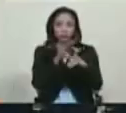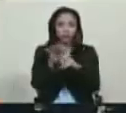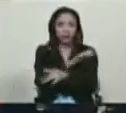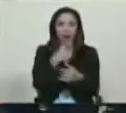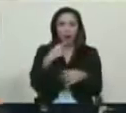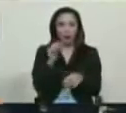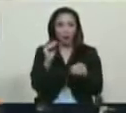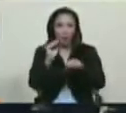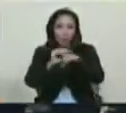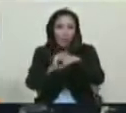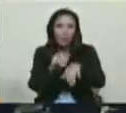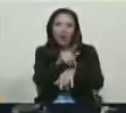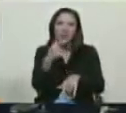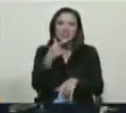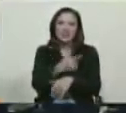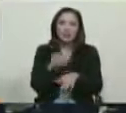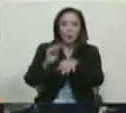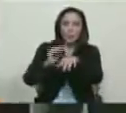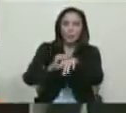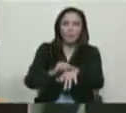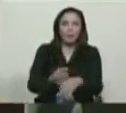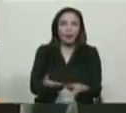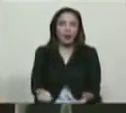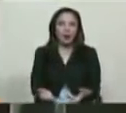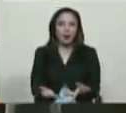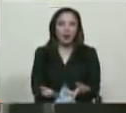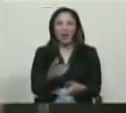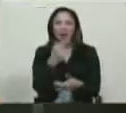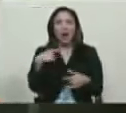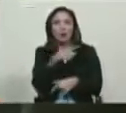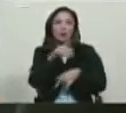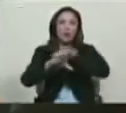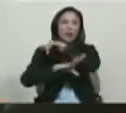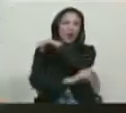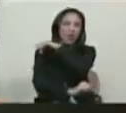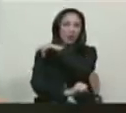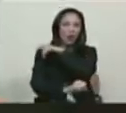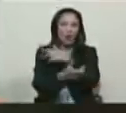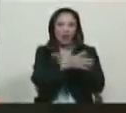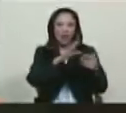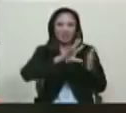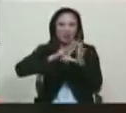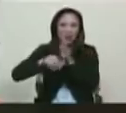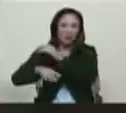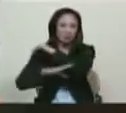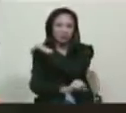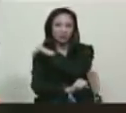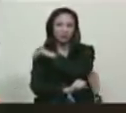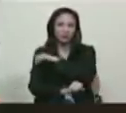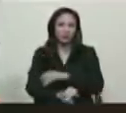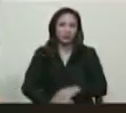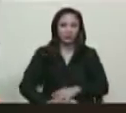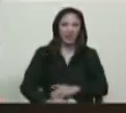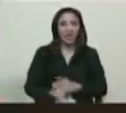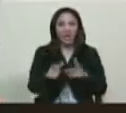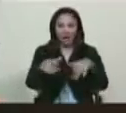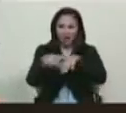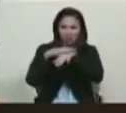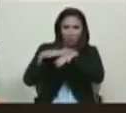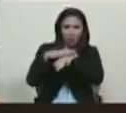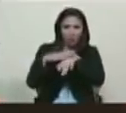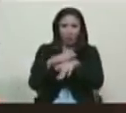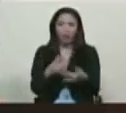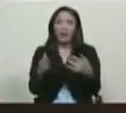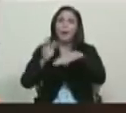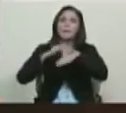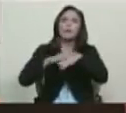tres saben que le estaban diciendo que son unos delincuentes te vamos a perdonar porque eres un delincuente